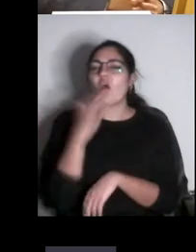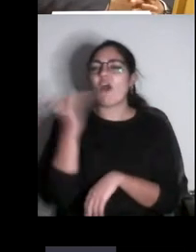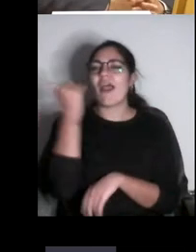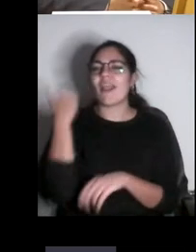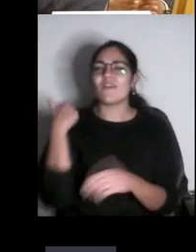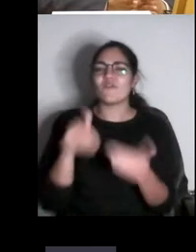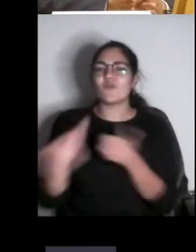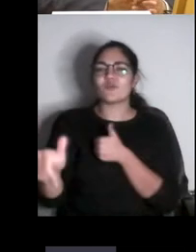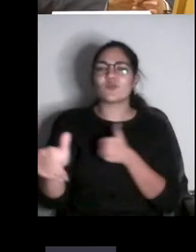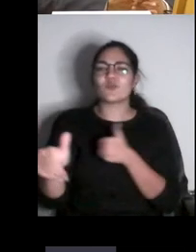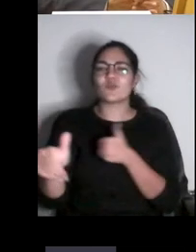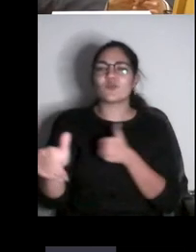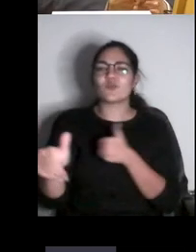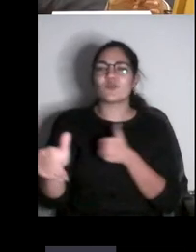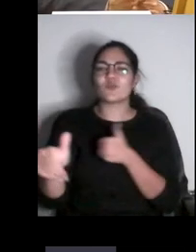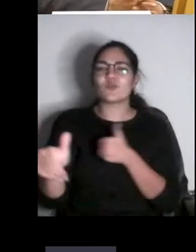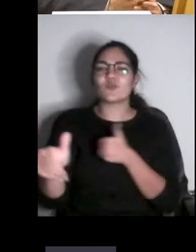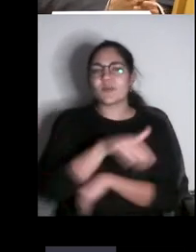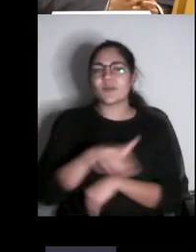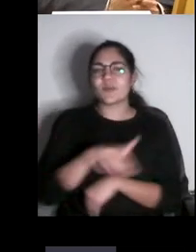en el campus, porque yo daba